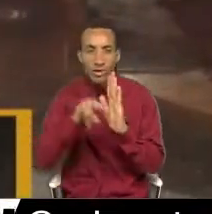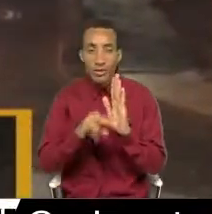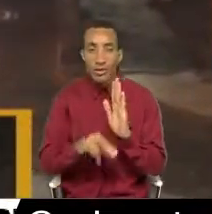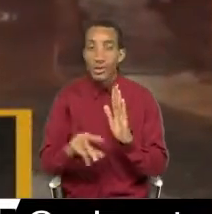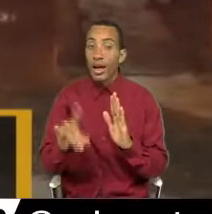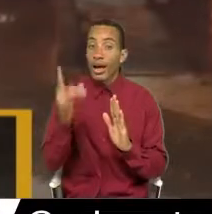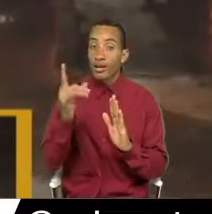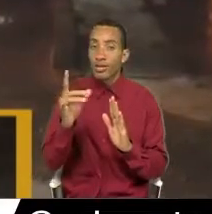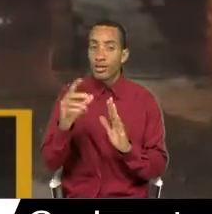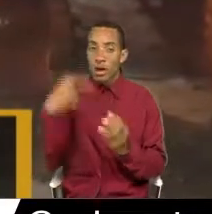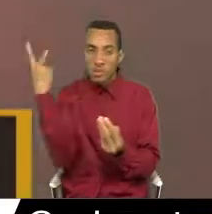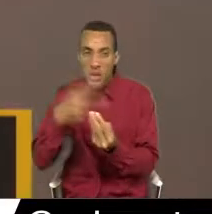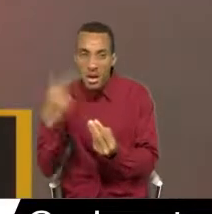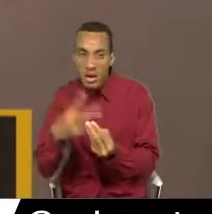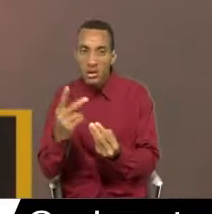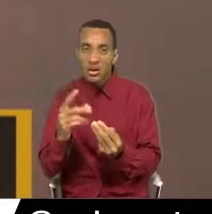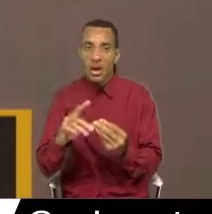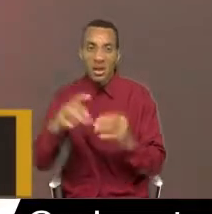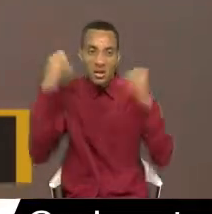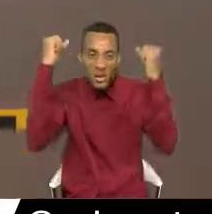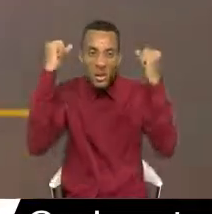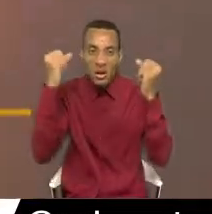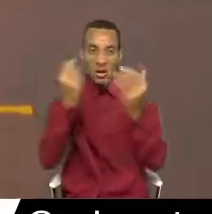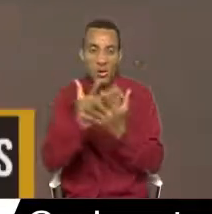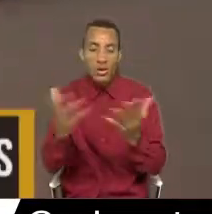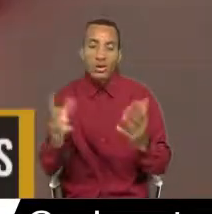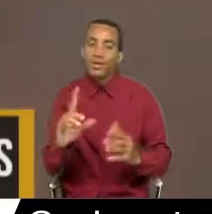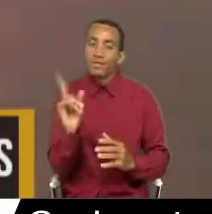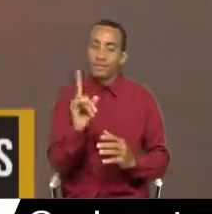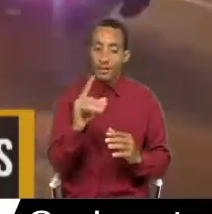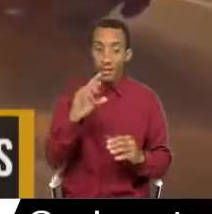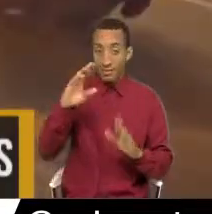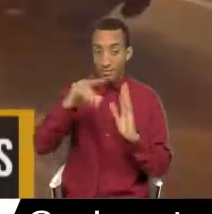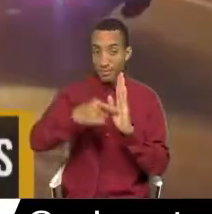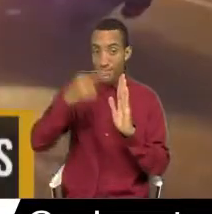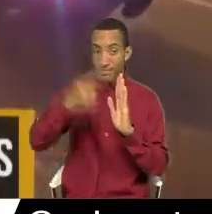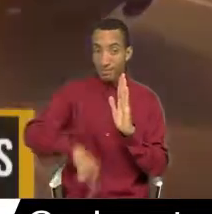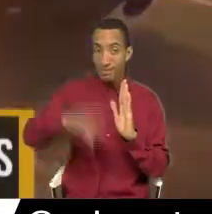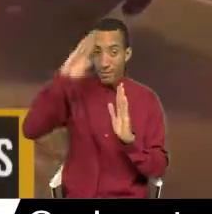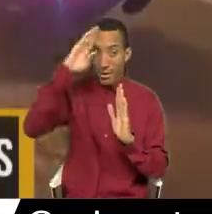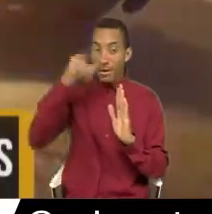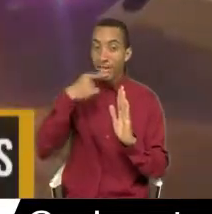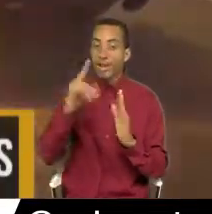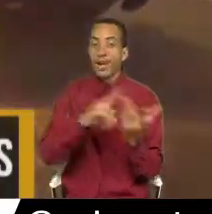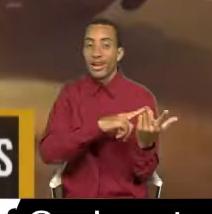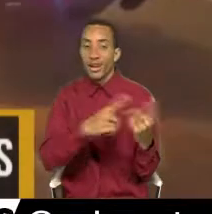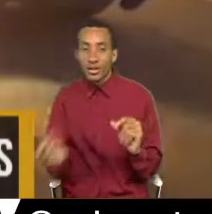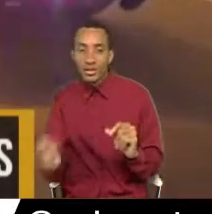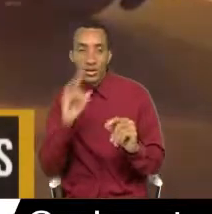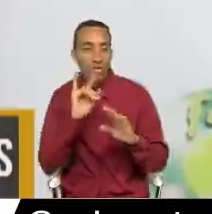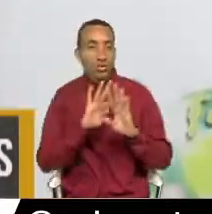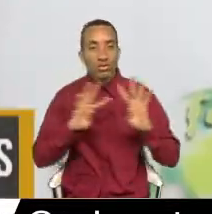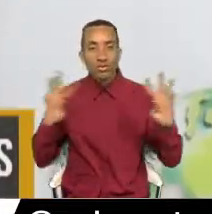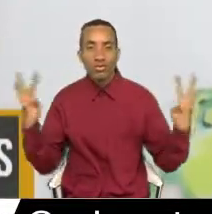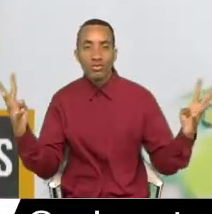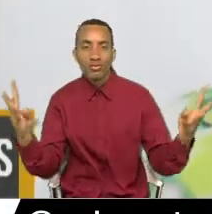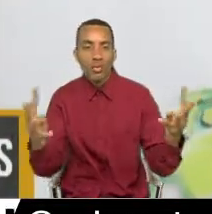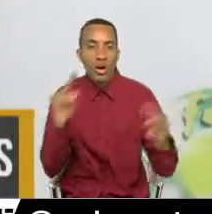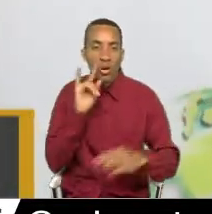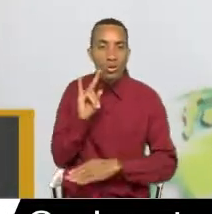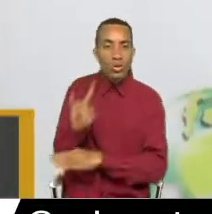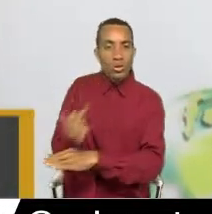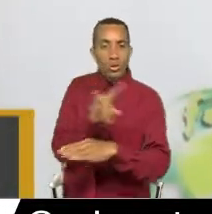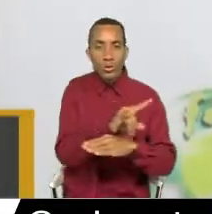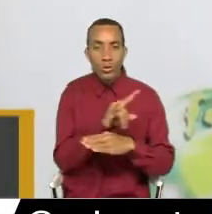vandálicos y alteraciones de orden público, la policía tiene listo el dispositivo de seguridad para el partido entre Alianza Petrolera y Millonarios. Se estableció mediante